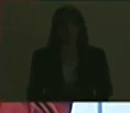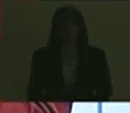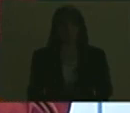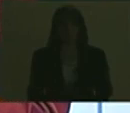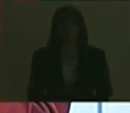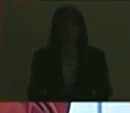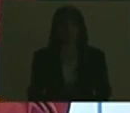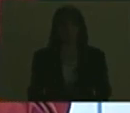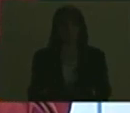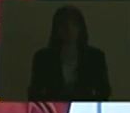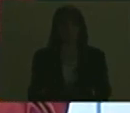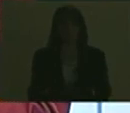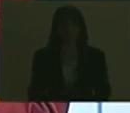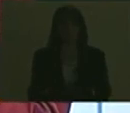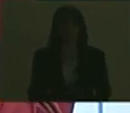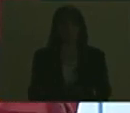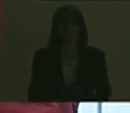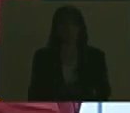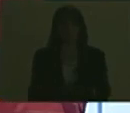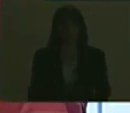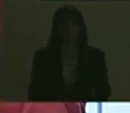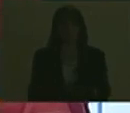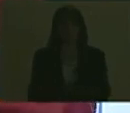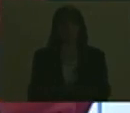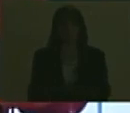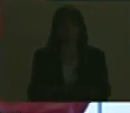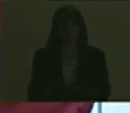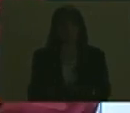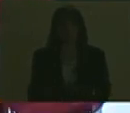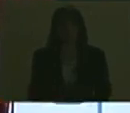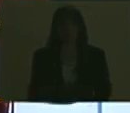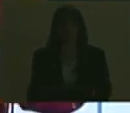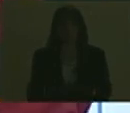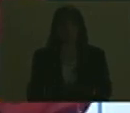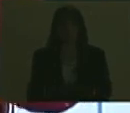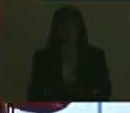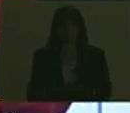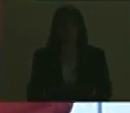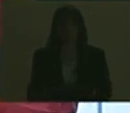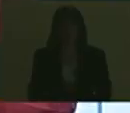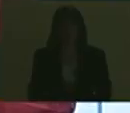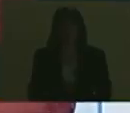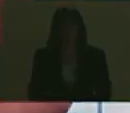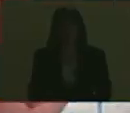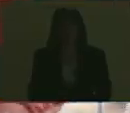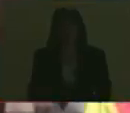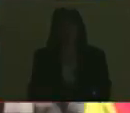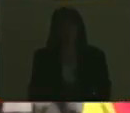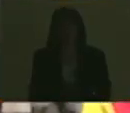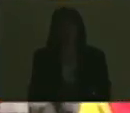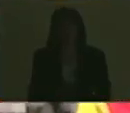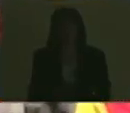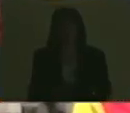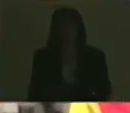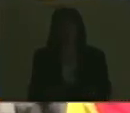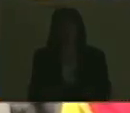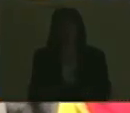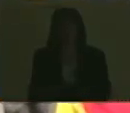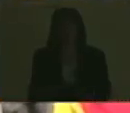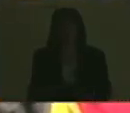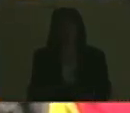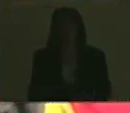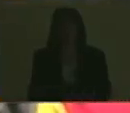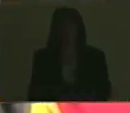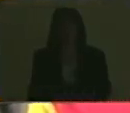mojó, también me mojo yo. Pero aquí nadie se queda sin votar. Es un compromiso jurado, es